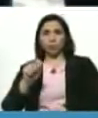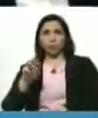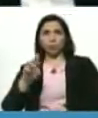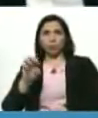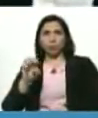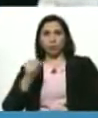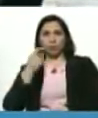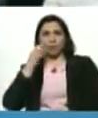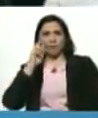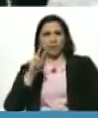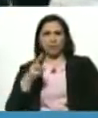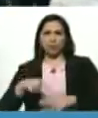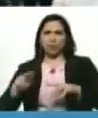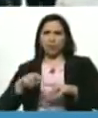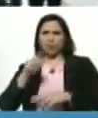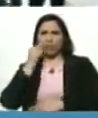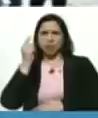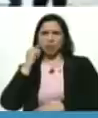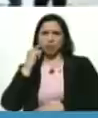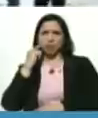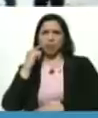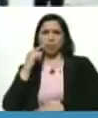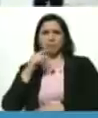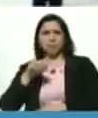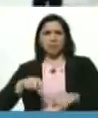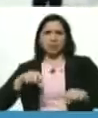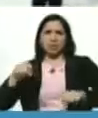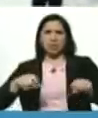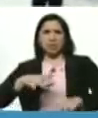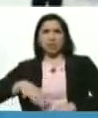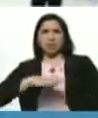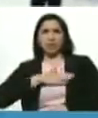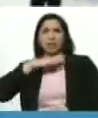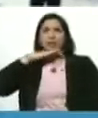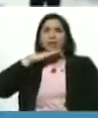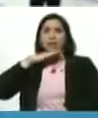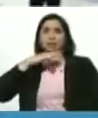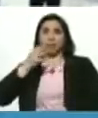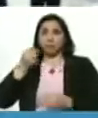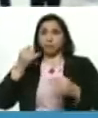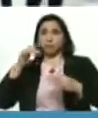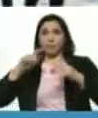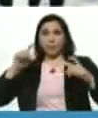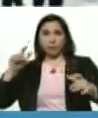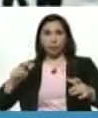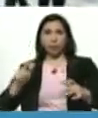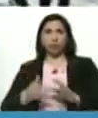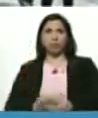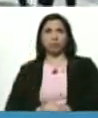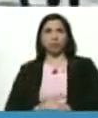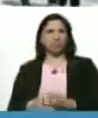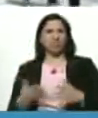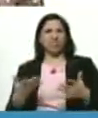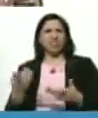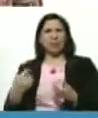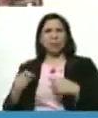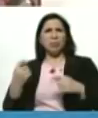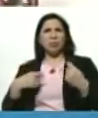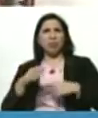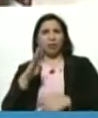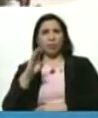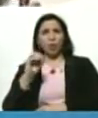con bicicleta por allí en sabanagrande sabana grande había mucha gente en un bodegón que es un bodegón